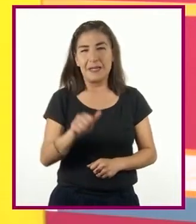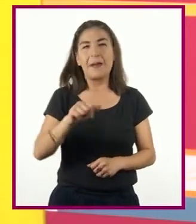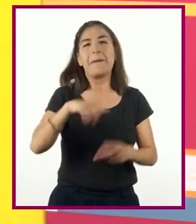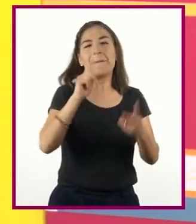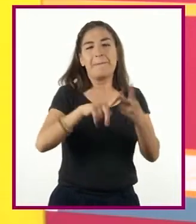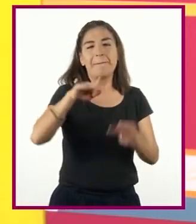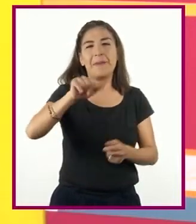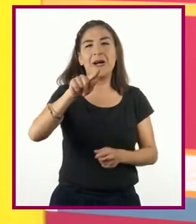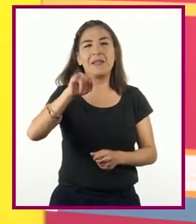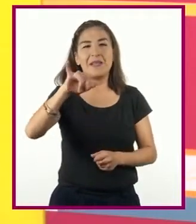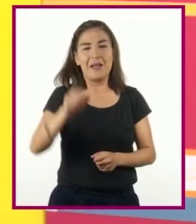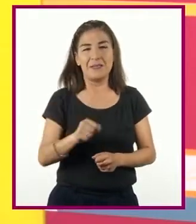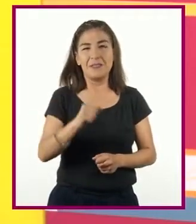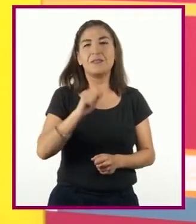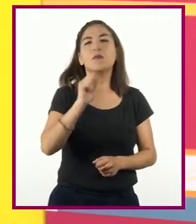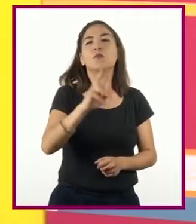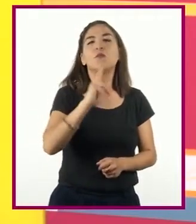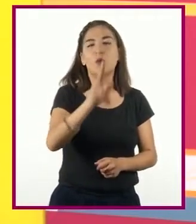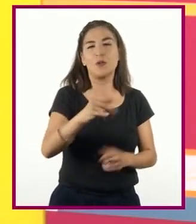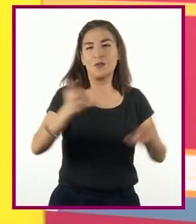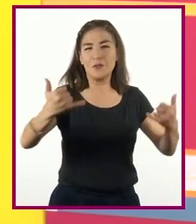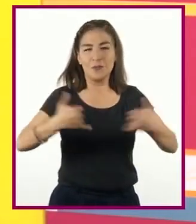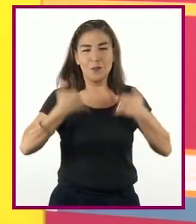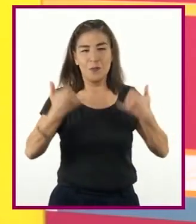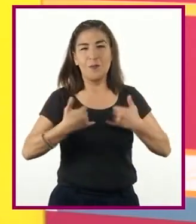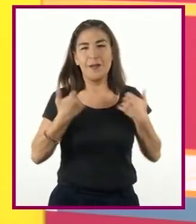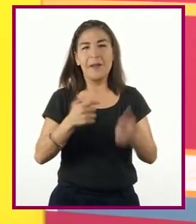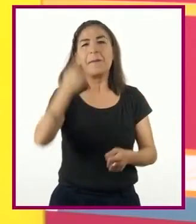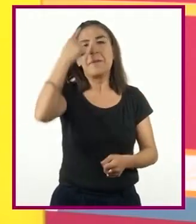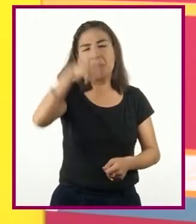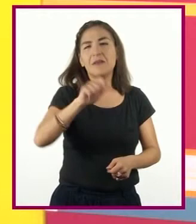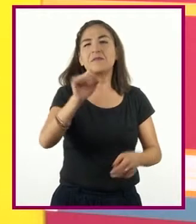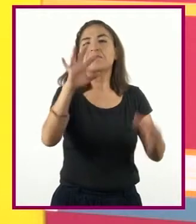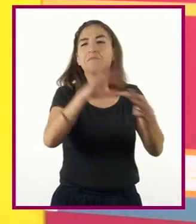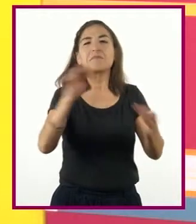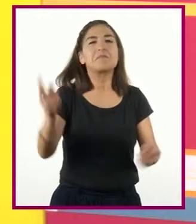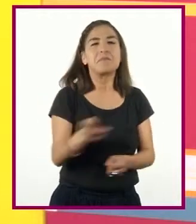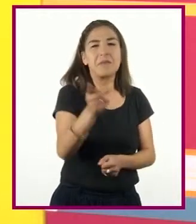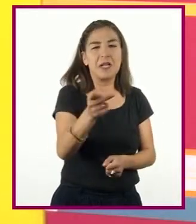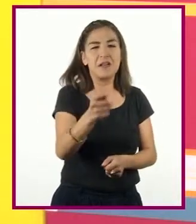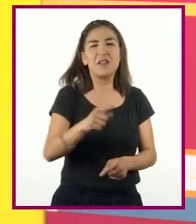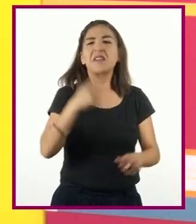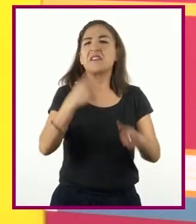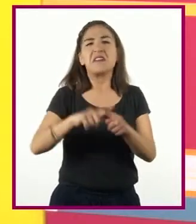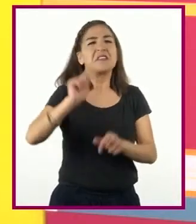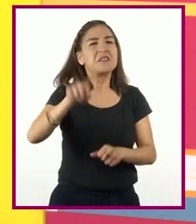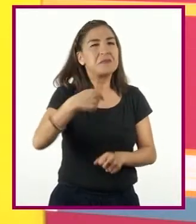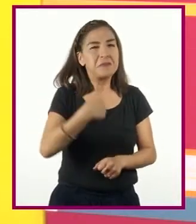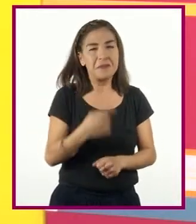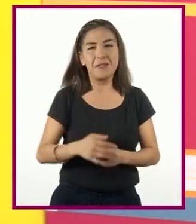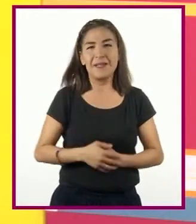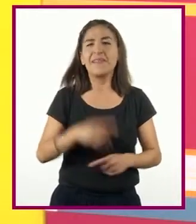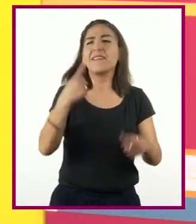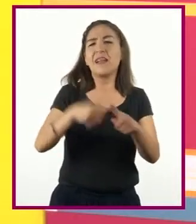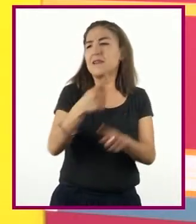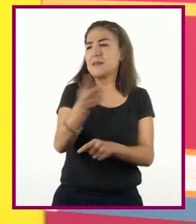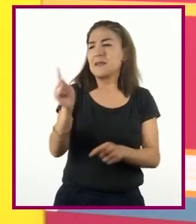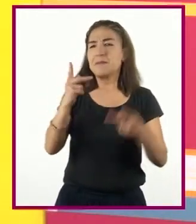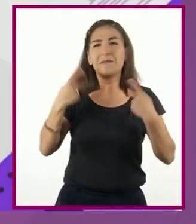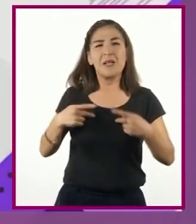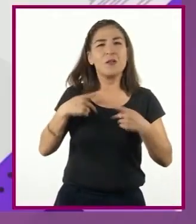a nuestra sección La Voz de la Juventud en relación con las preguntas ¿quién soy? ¿Quiénes influyen en